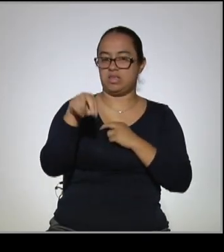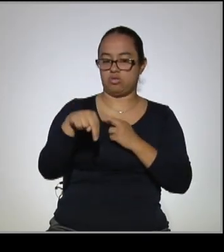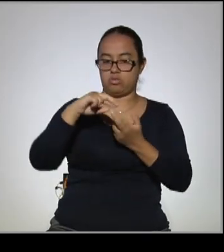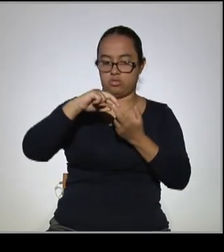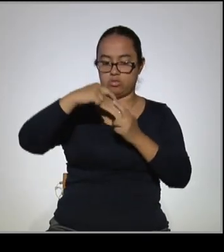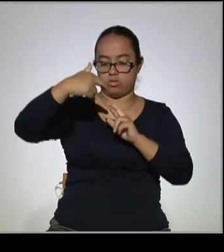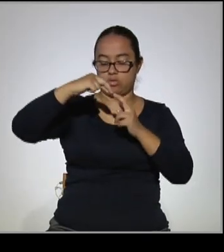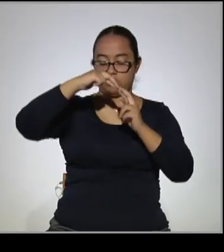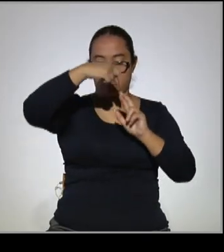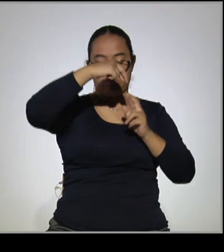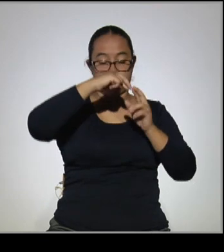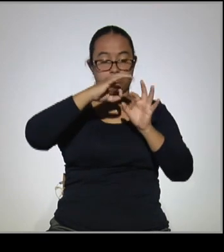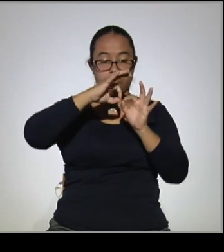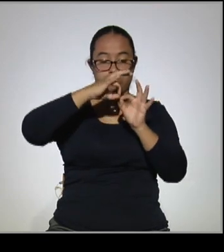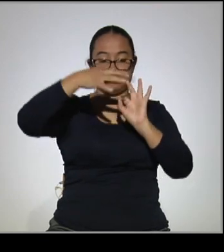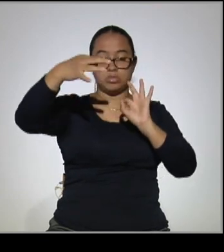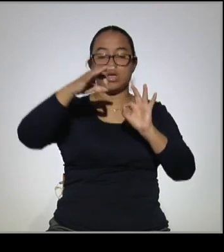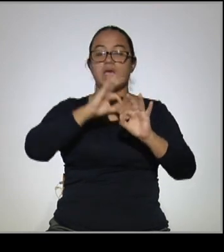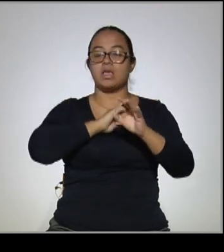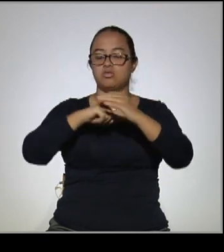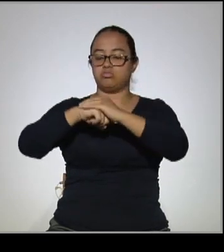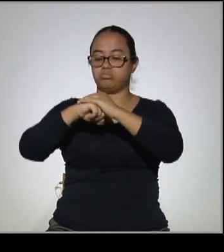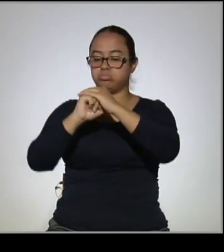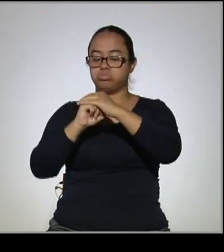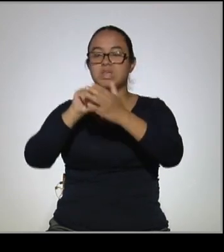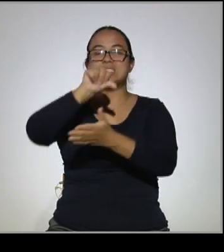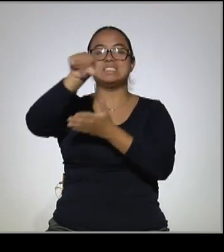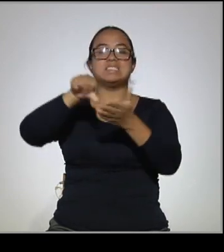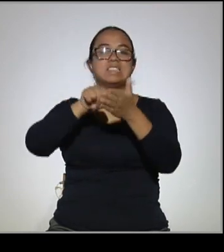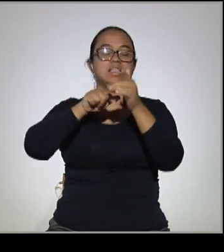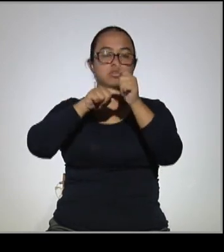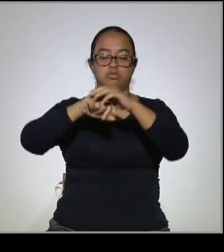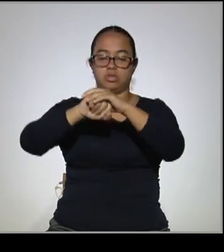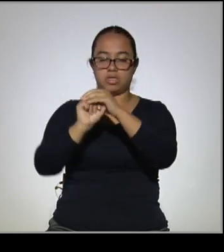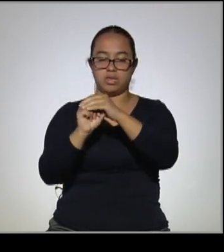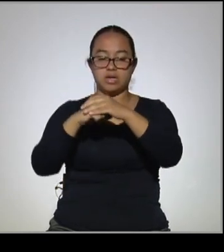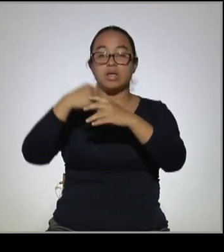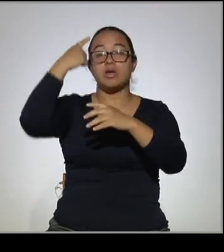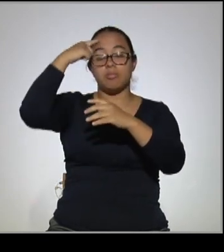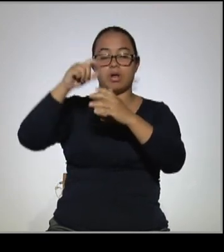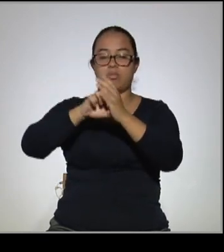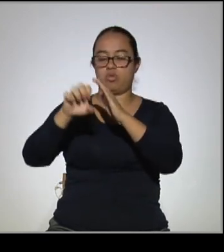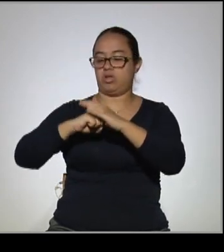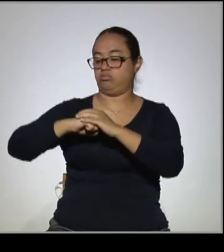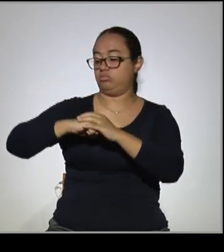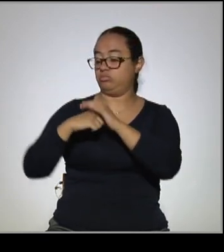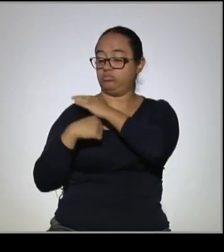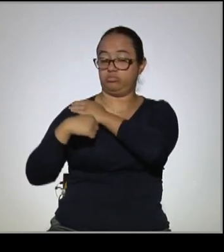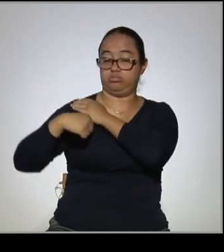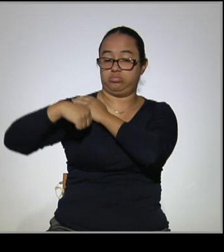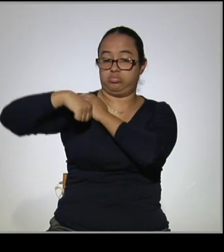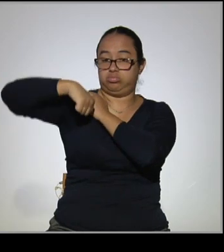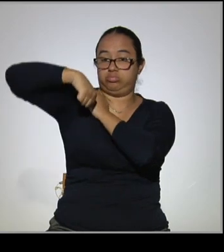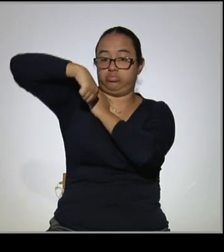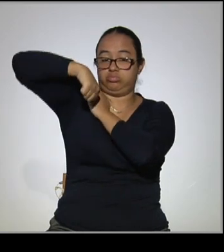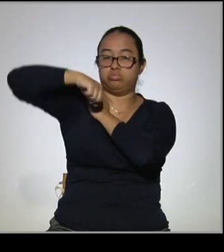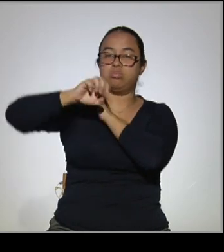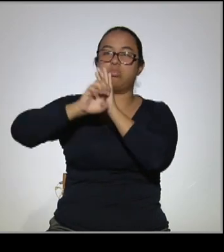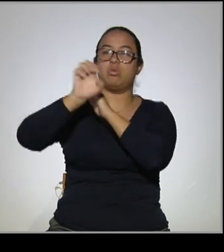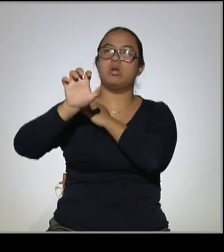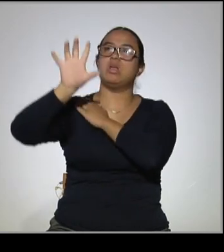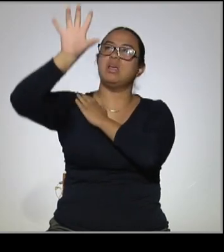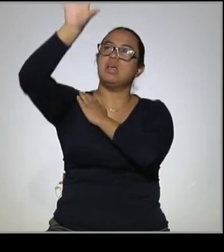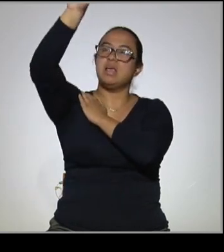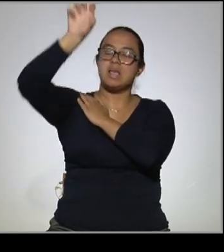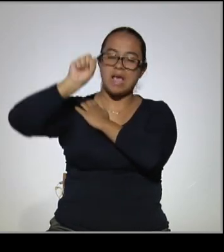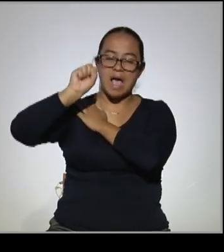mantener esta esfera en el centro del plato, precisamente para que cuando levantemos el brazo por encima de los 90 grados, cuando queremos agarrar algo en un librero